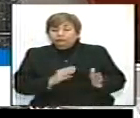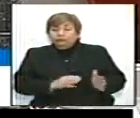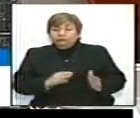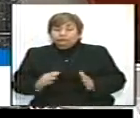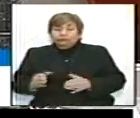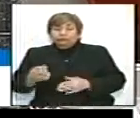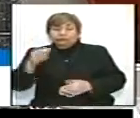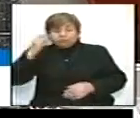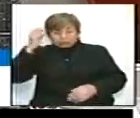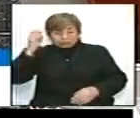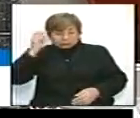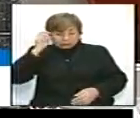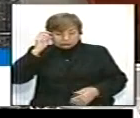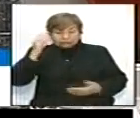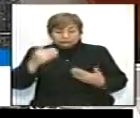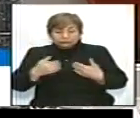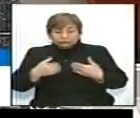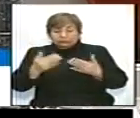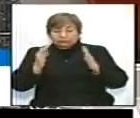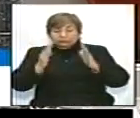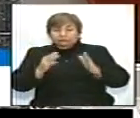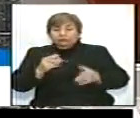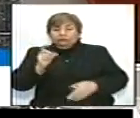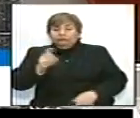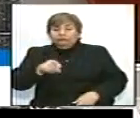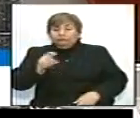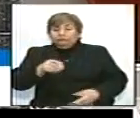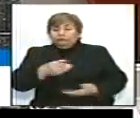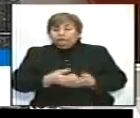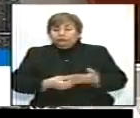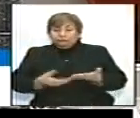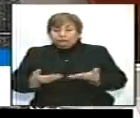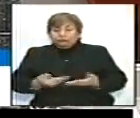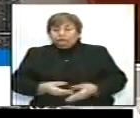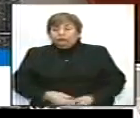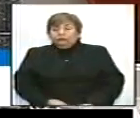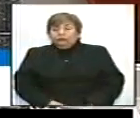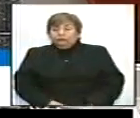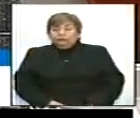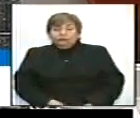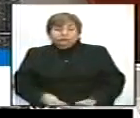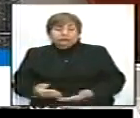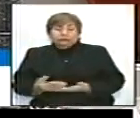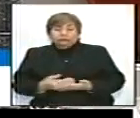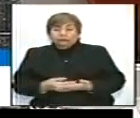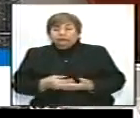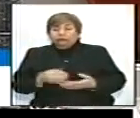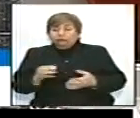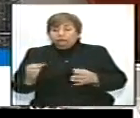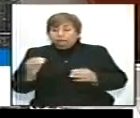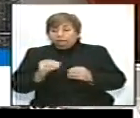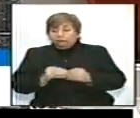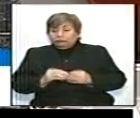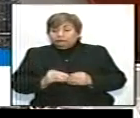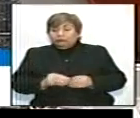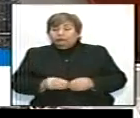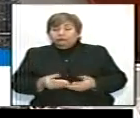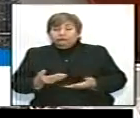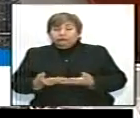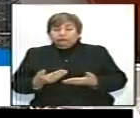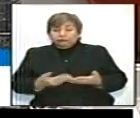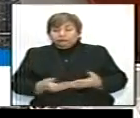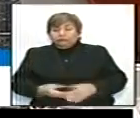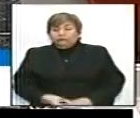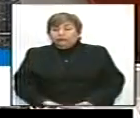proyectos de políticas que puedan atender necesidades regionales, ¿no? Y puedan participar e irse involucrando en la gestión y en el